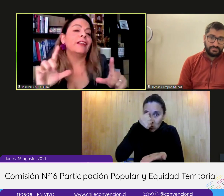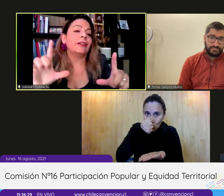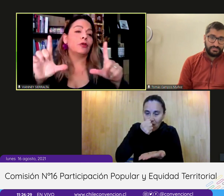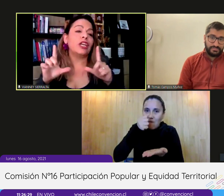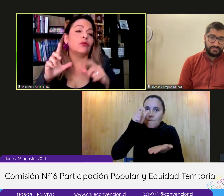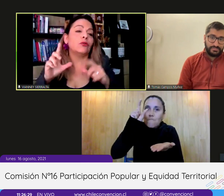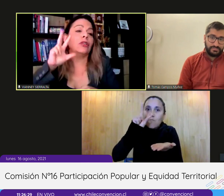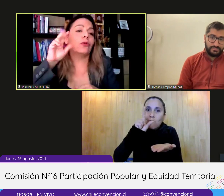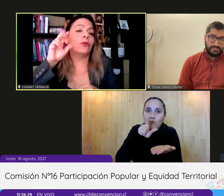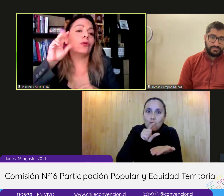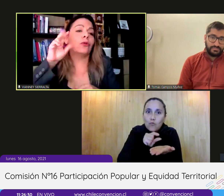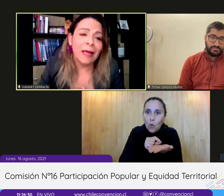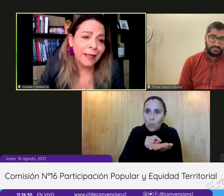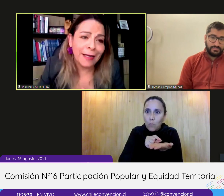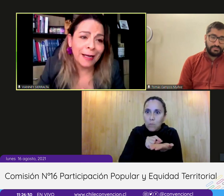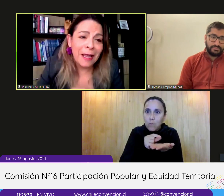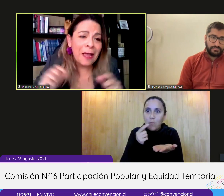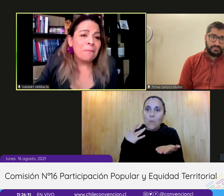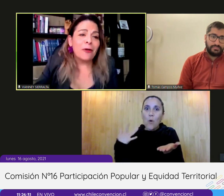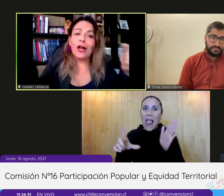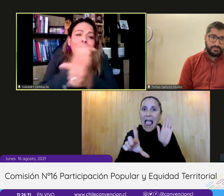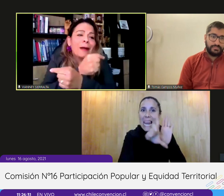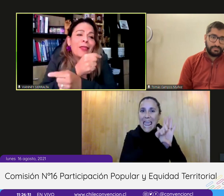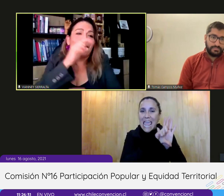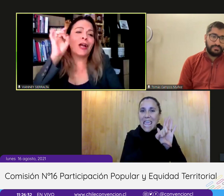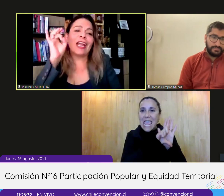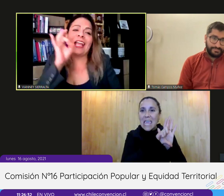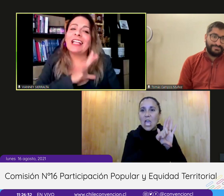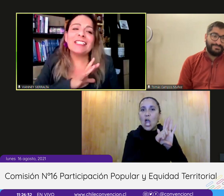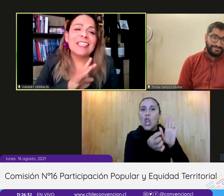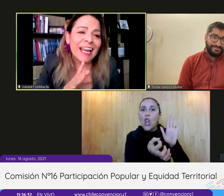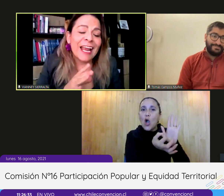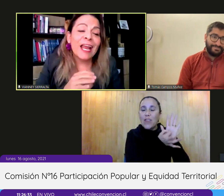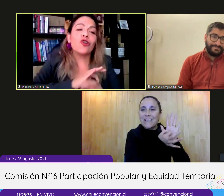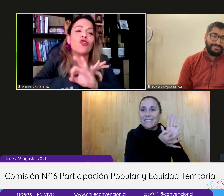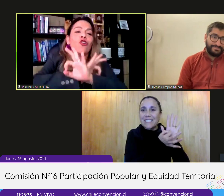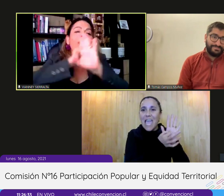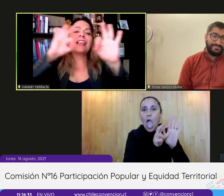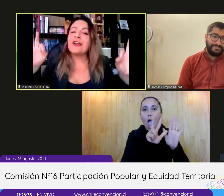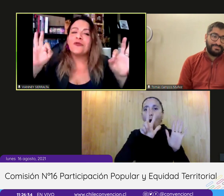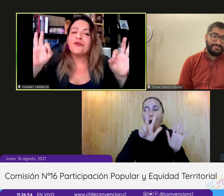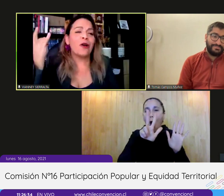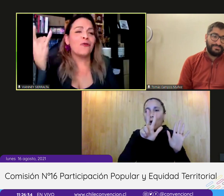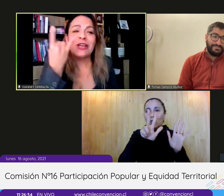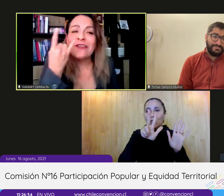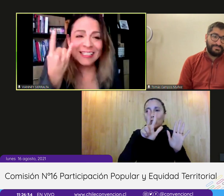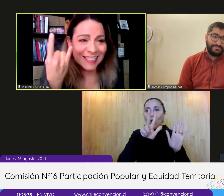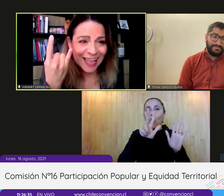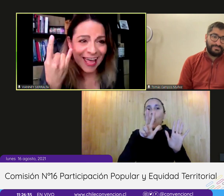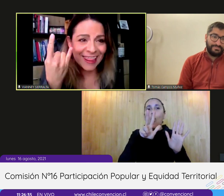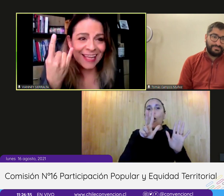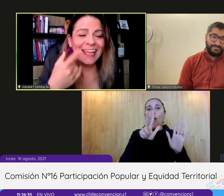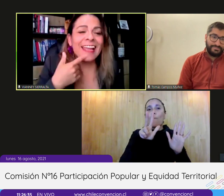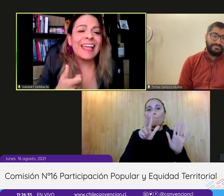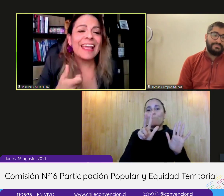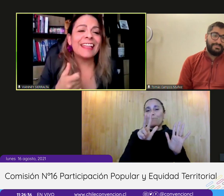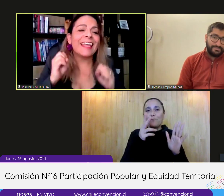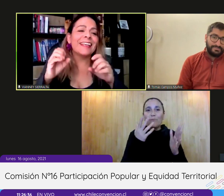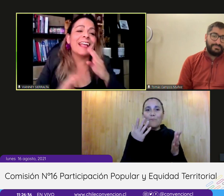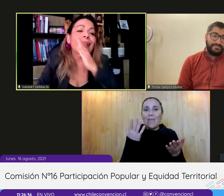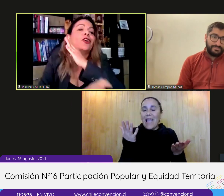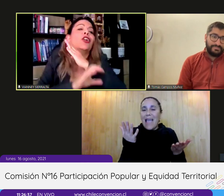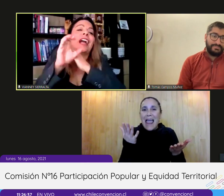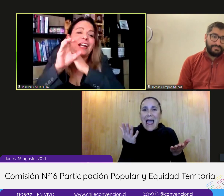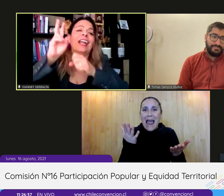dice que deben poseer un título de 8 semestres, pero la paradoja es que en Chile no hay ninguna universidad que